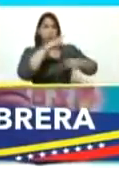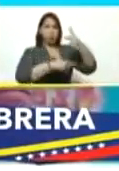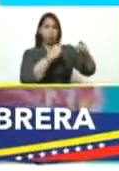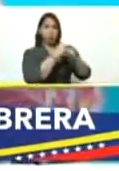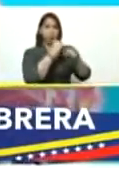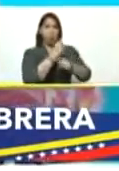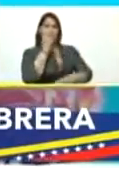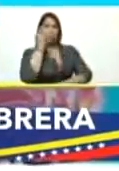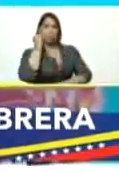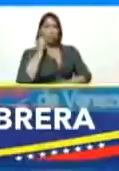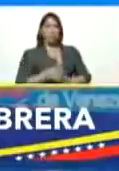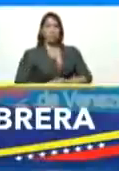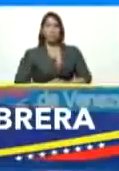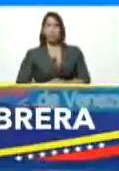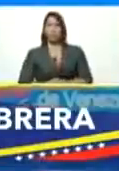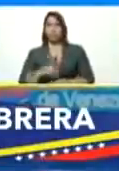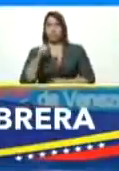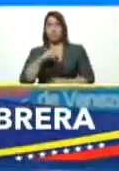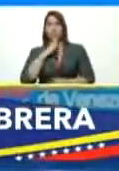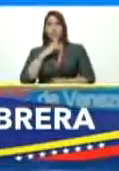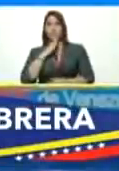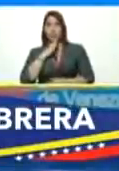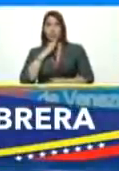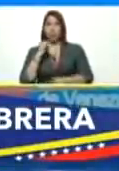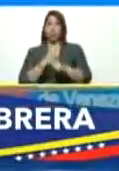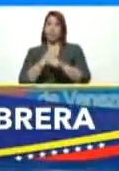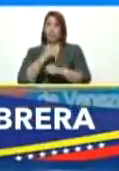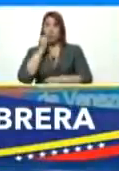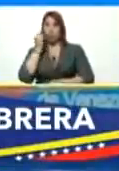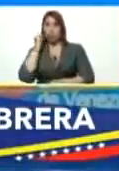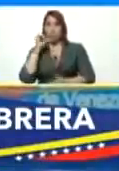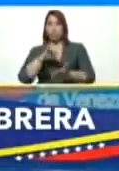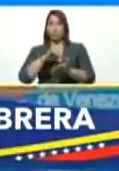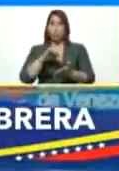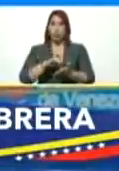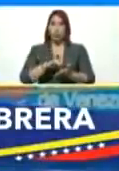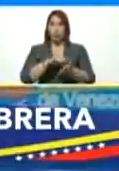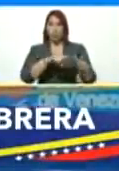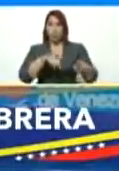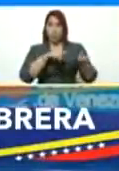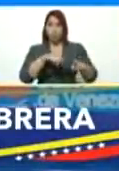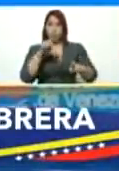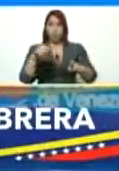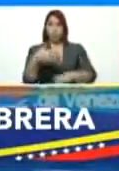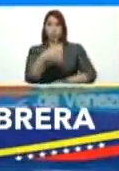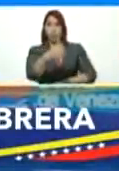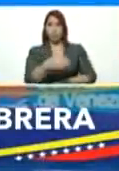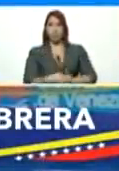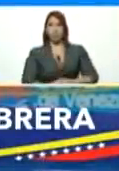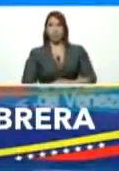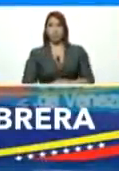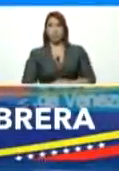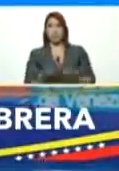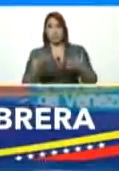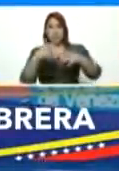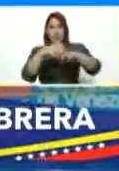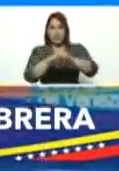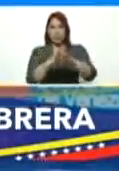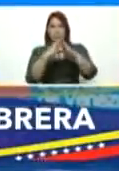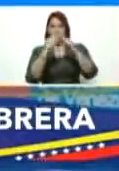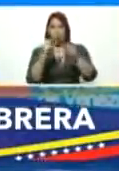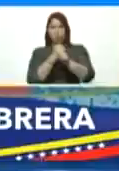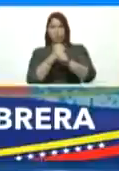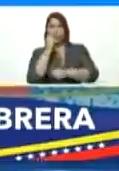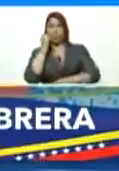clase trabajadora y que sea un banco de los trabajadores de la ciudad el campo y la pesca integral para todos los